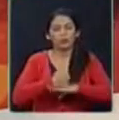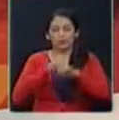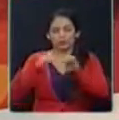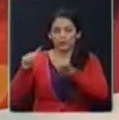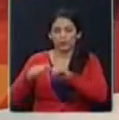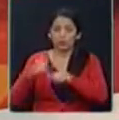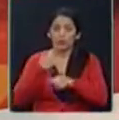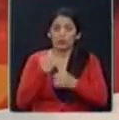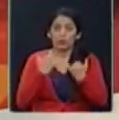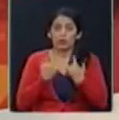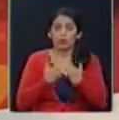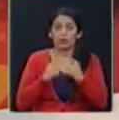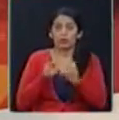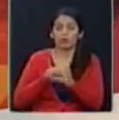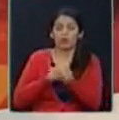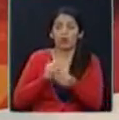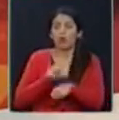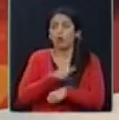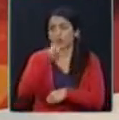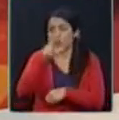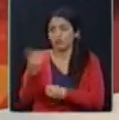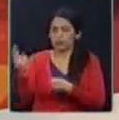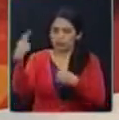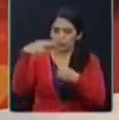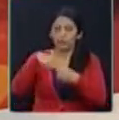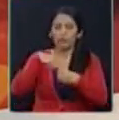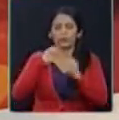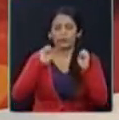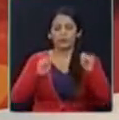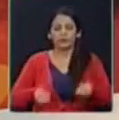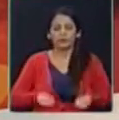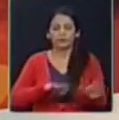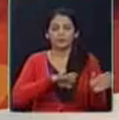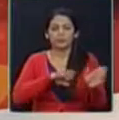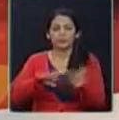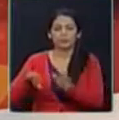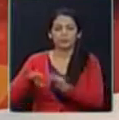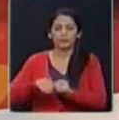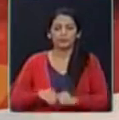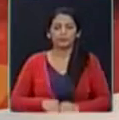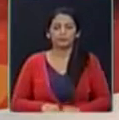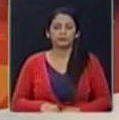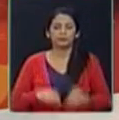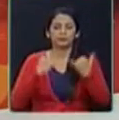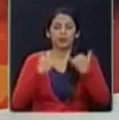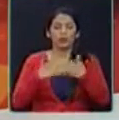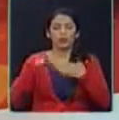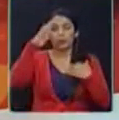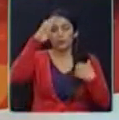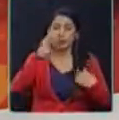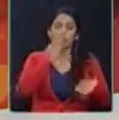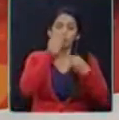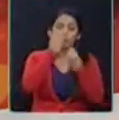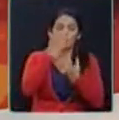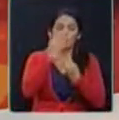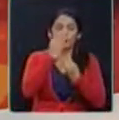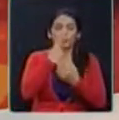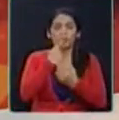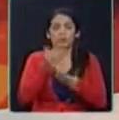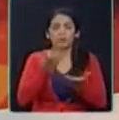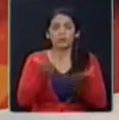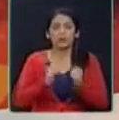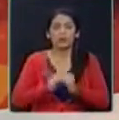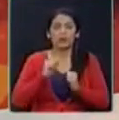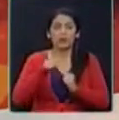El gobernador de la SUAY, Javier Enderica, manifestó que intensificarán los operativos para reducir los actos delictivos y evitar nuevos asesinatos